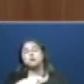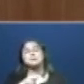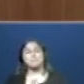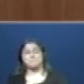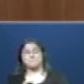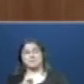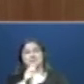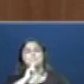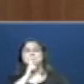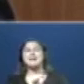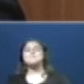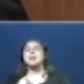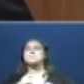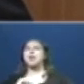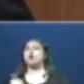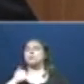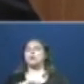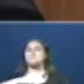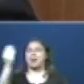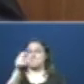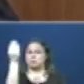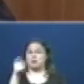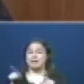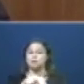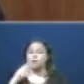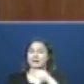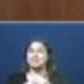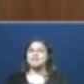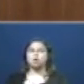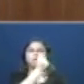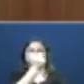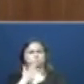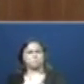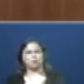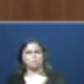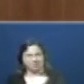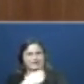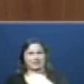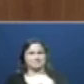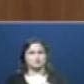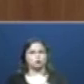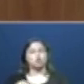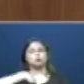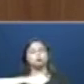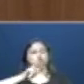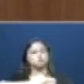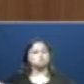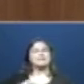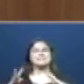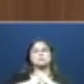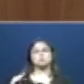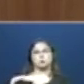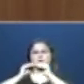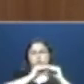mejorar como Como por ejemplo lo acaban de hacer nuestras instituciones propias adoptando una estructura común